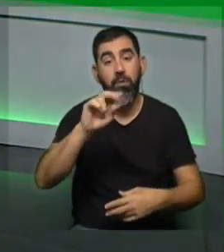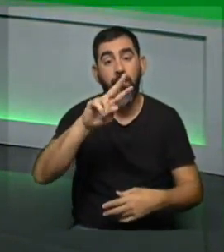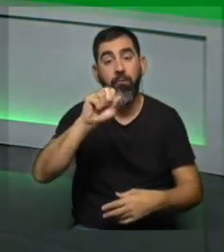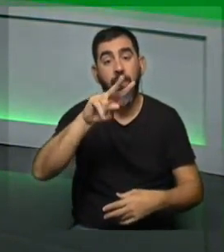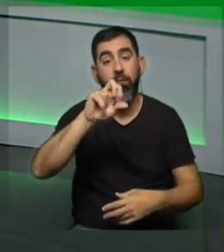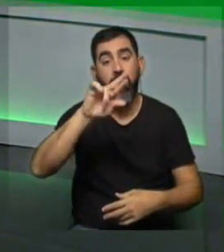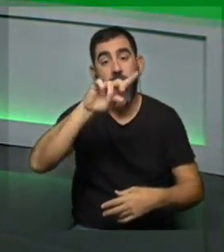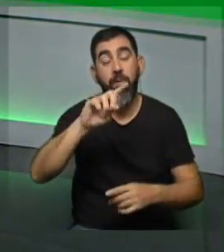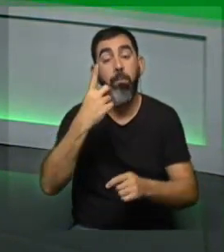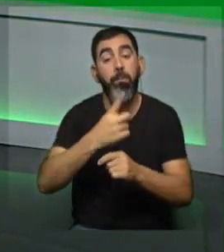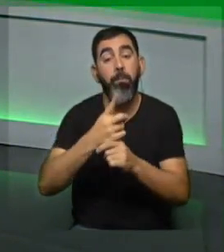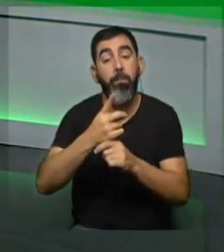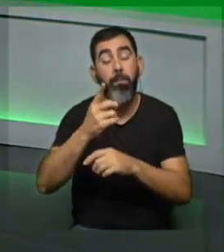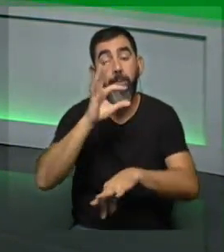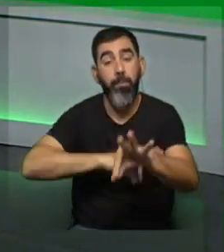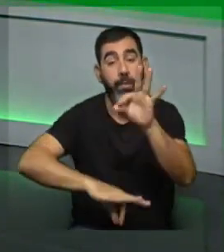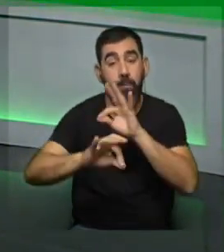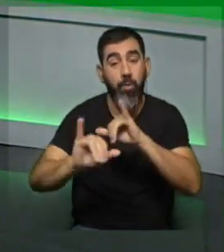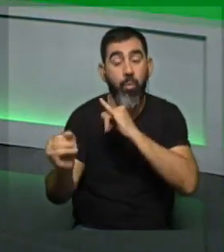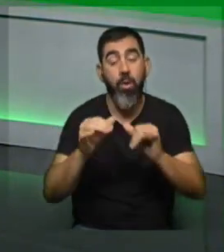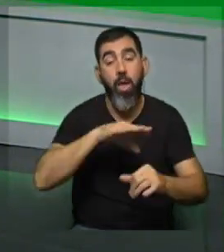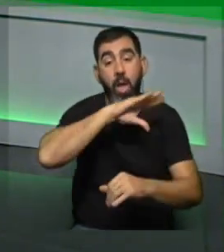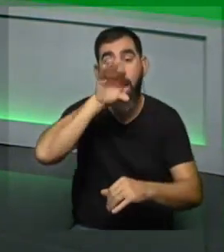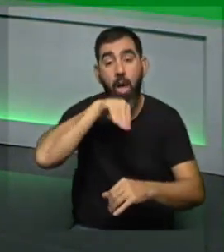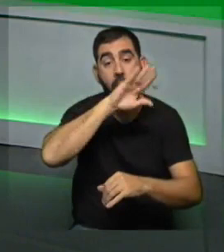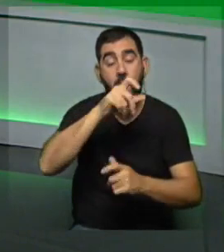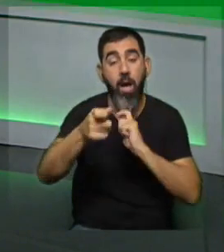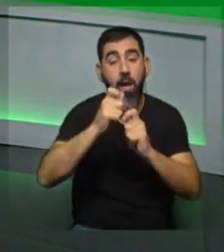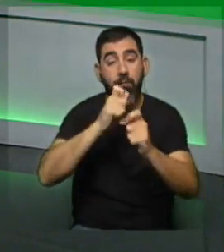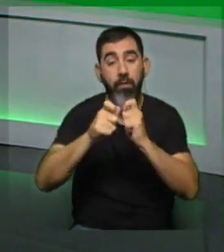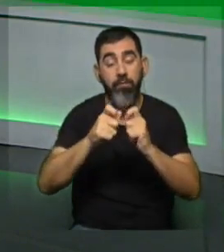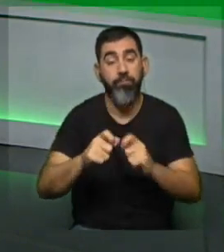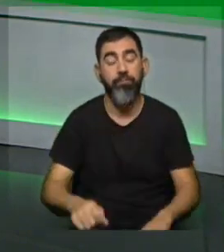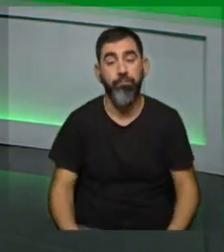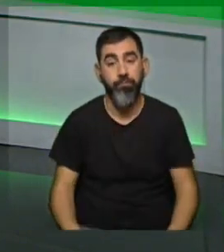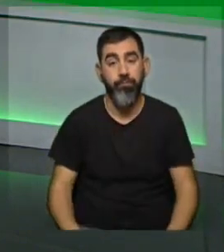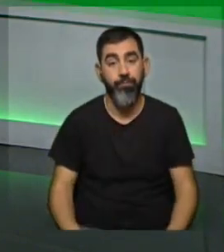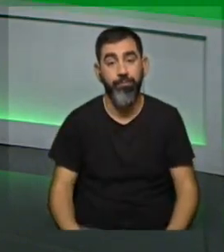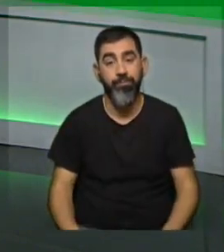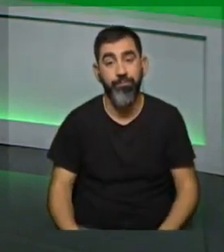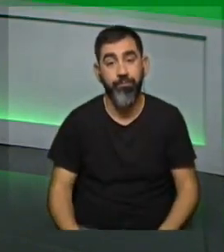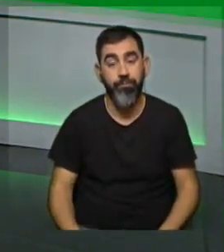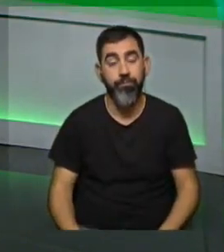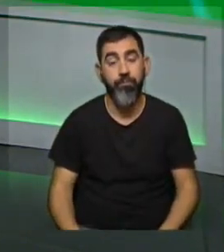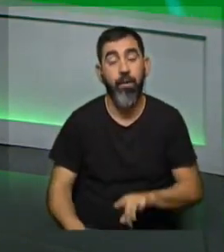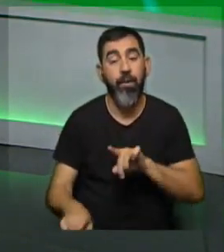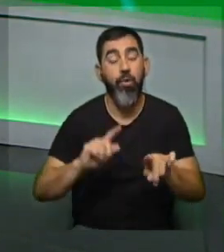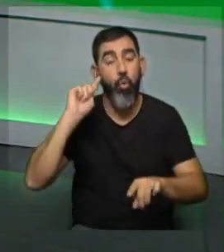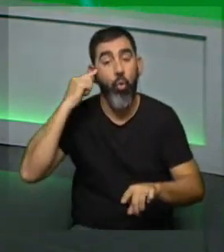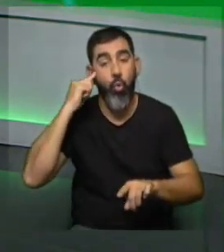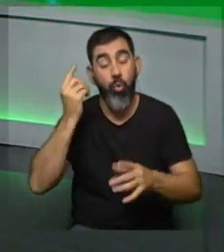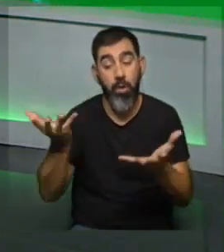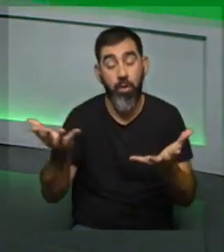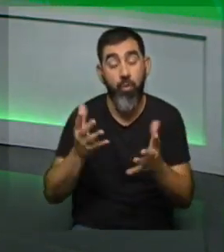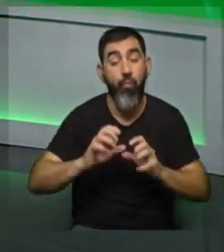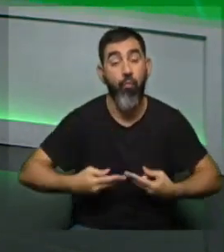los primeros integrantes de la selección uruguaya de hablar en hablar con la prensa en este nuevo ciclo dirigido por el argentino Marcelo bielsa en esta